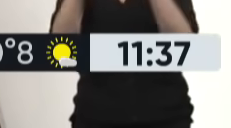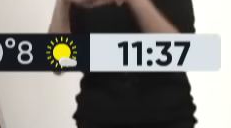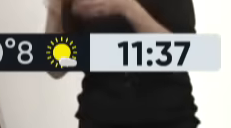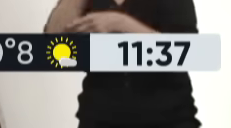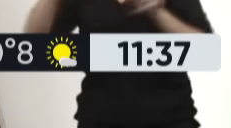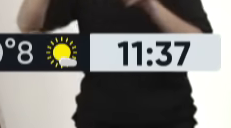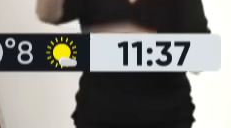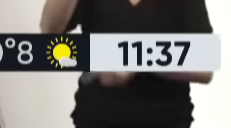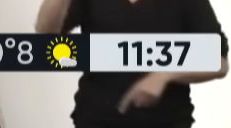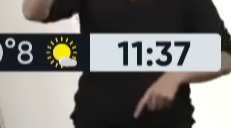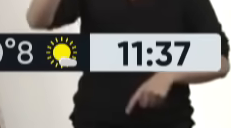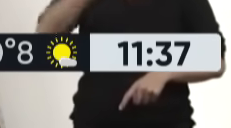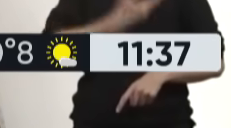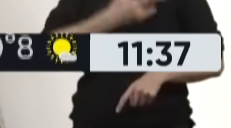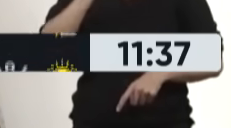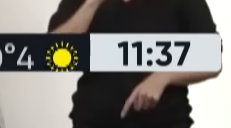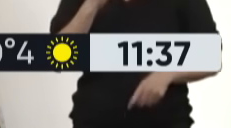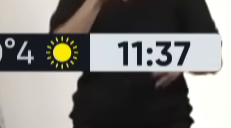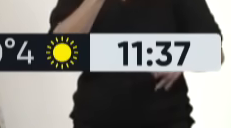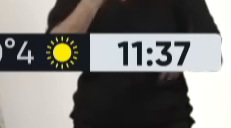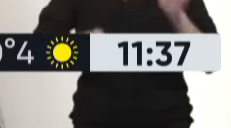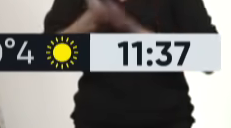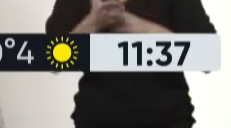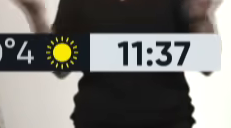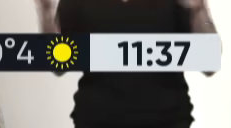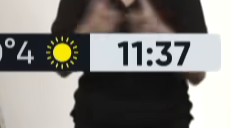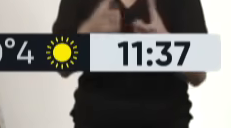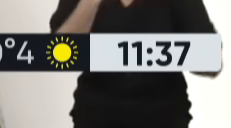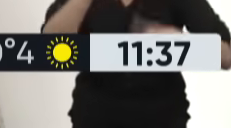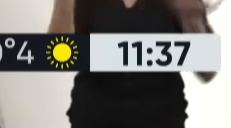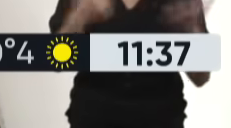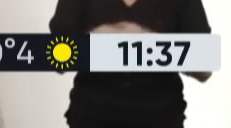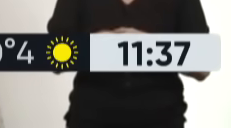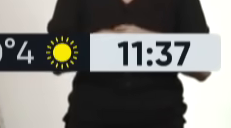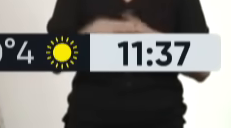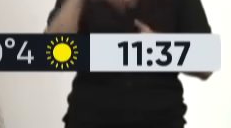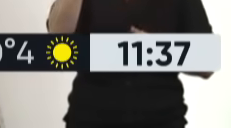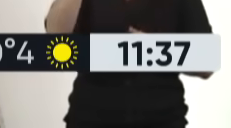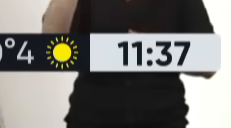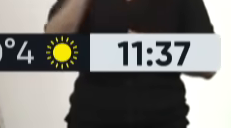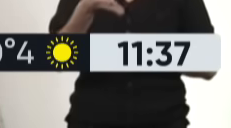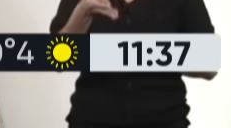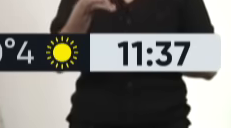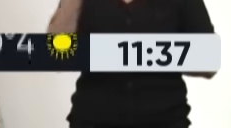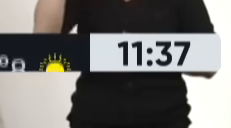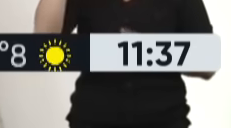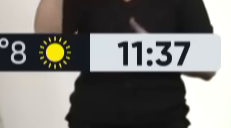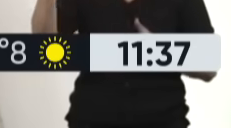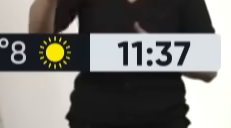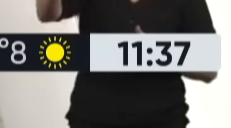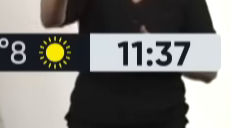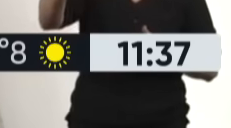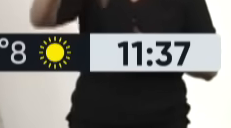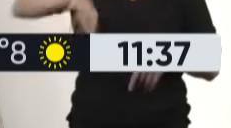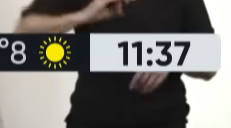que viene en el CFI, donde van a analizar números como por ejemplo la baja del 4%, una proyección para finales de